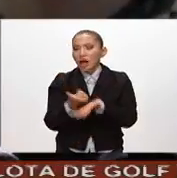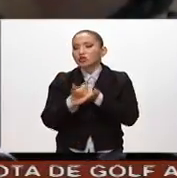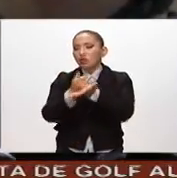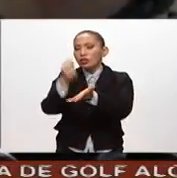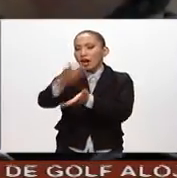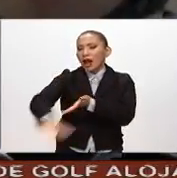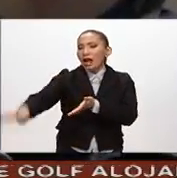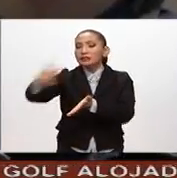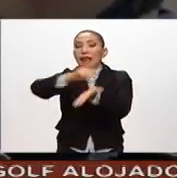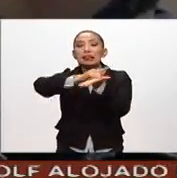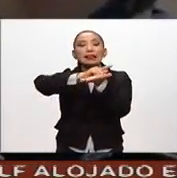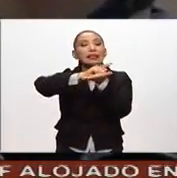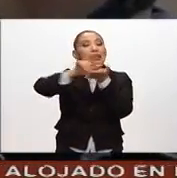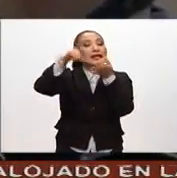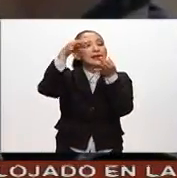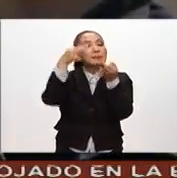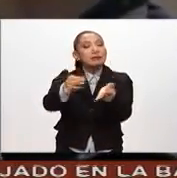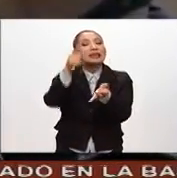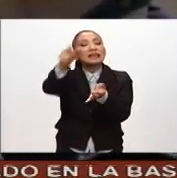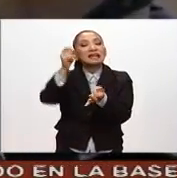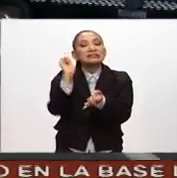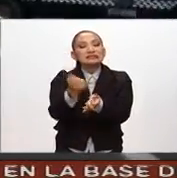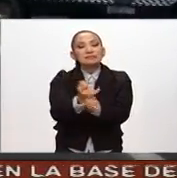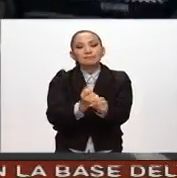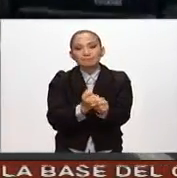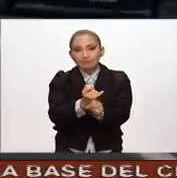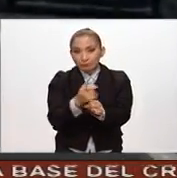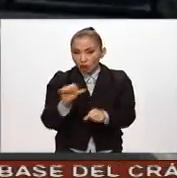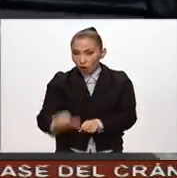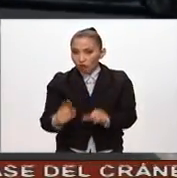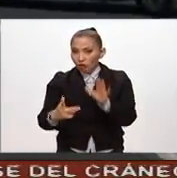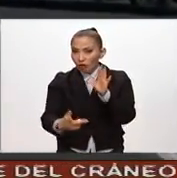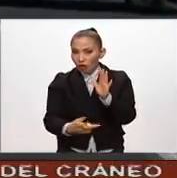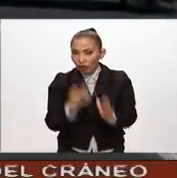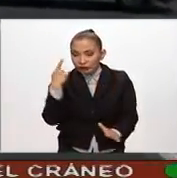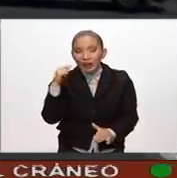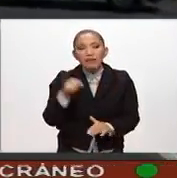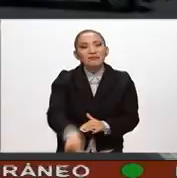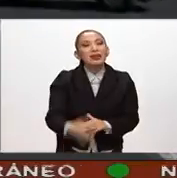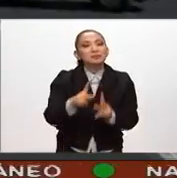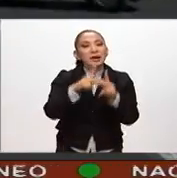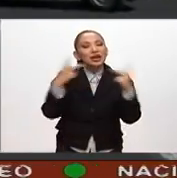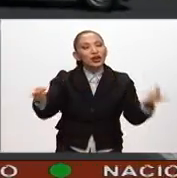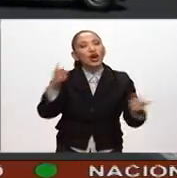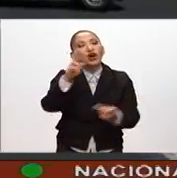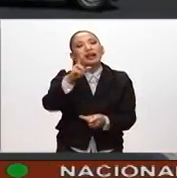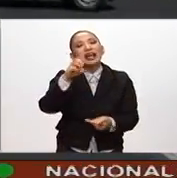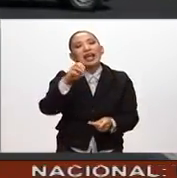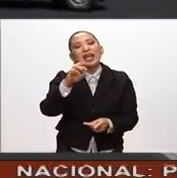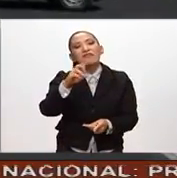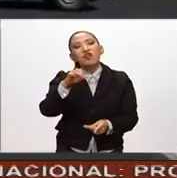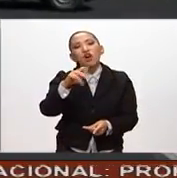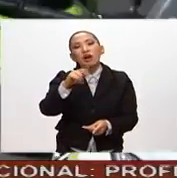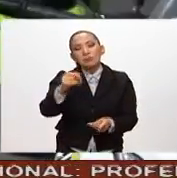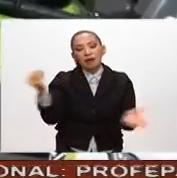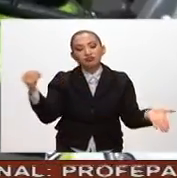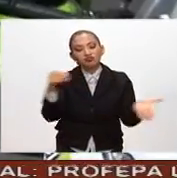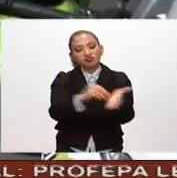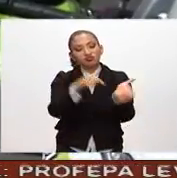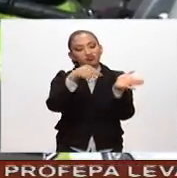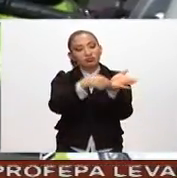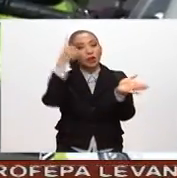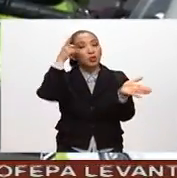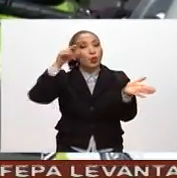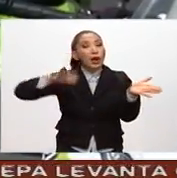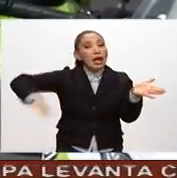al ámbito de transparencia y la rendición de cuentas. Y hoy nuevamente en el periódico Reforma se publica una